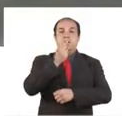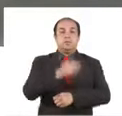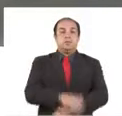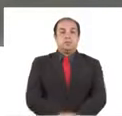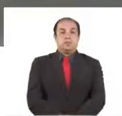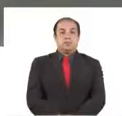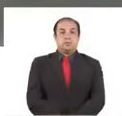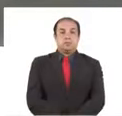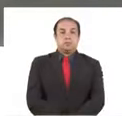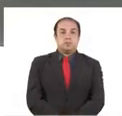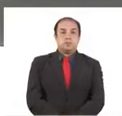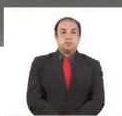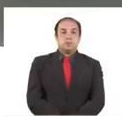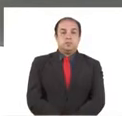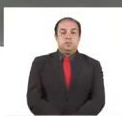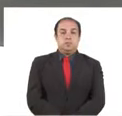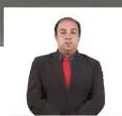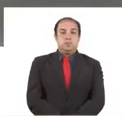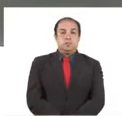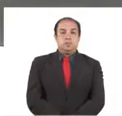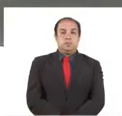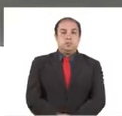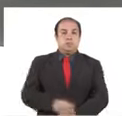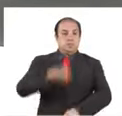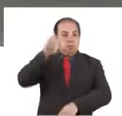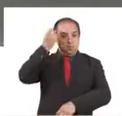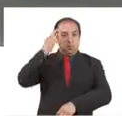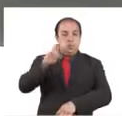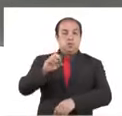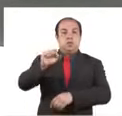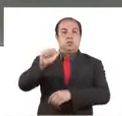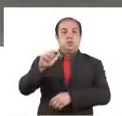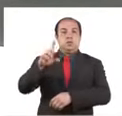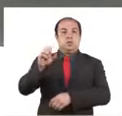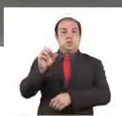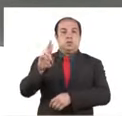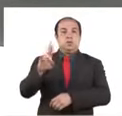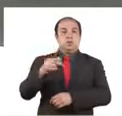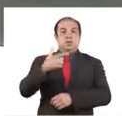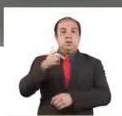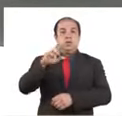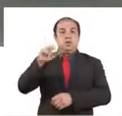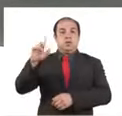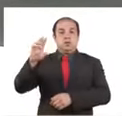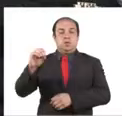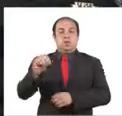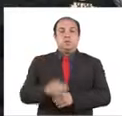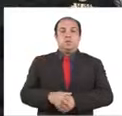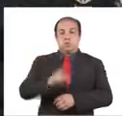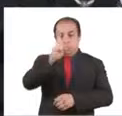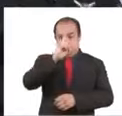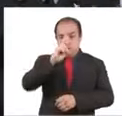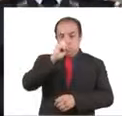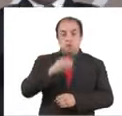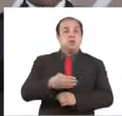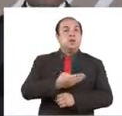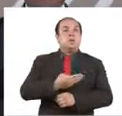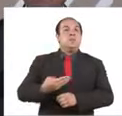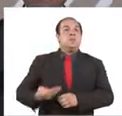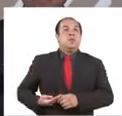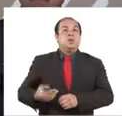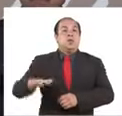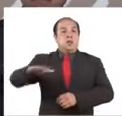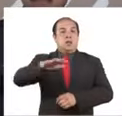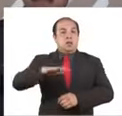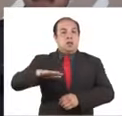Doctor Salvador Guerrero Chiprés, consejero presidente del Consejo Ciudadano para la Seguridad